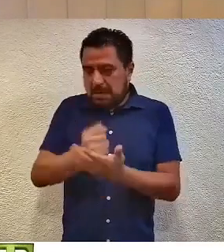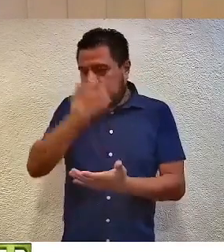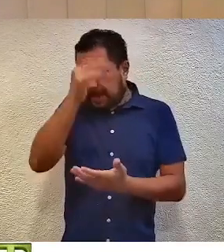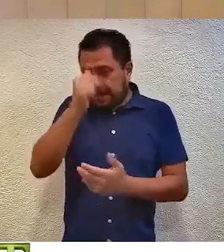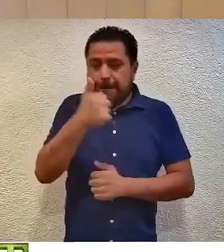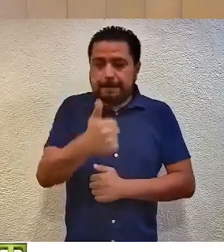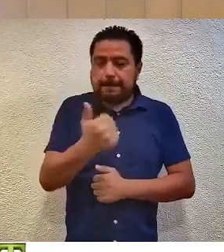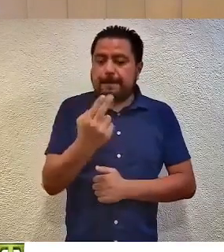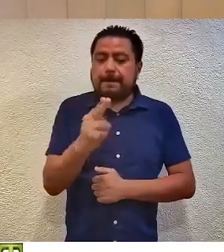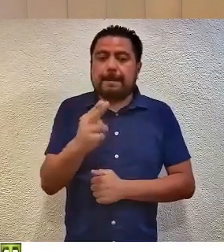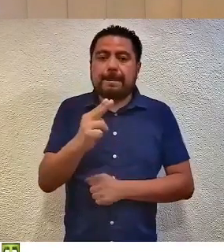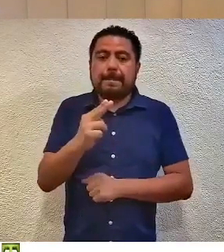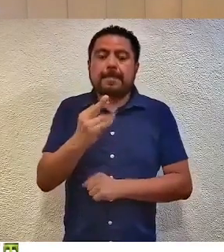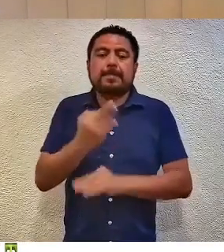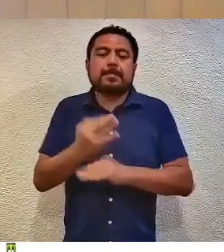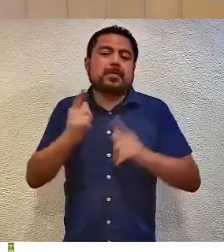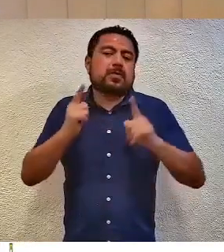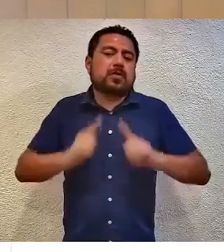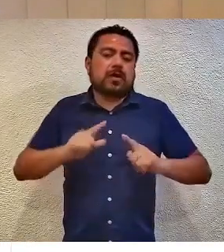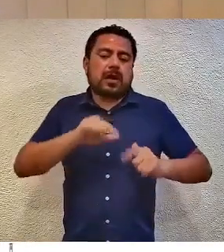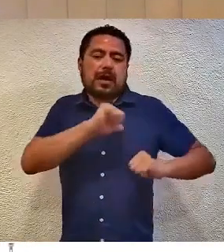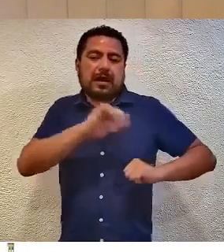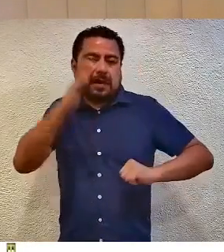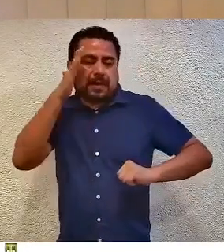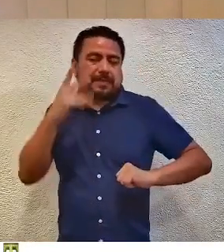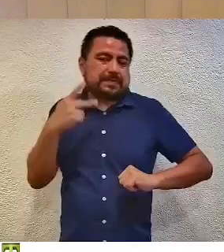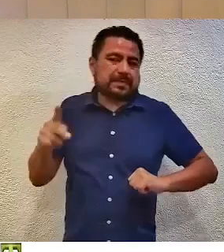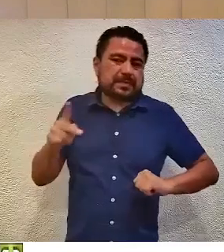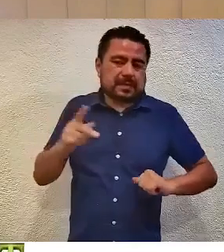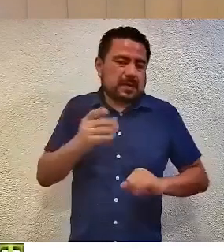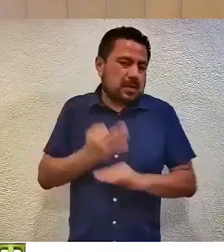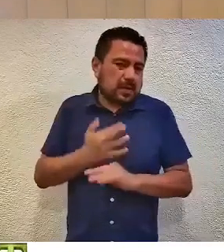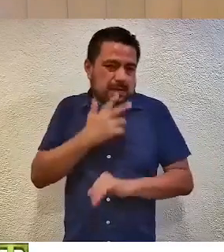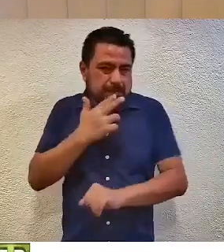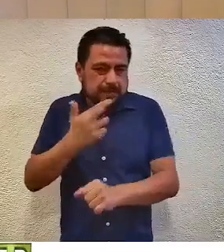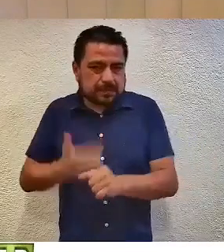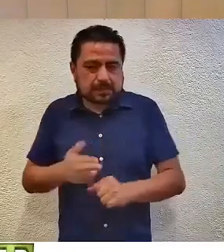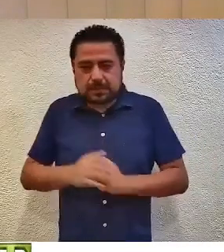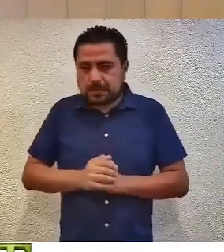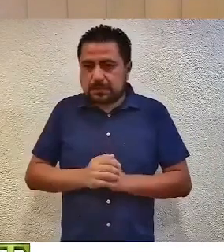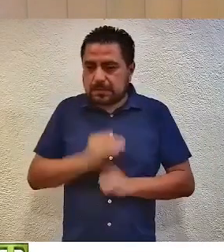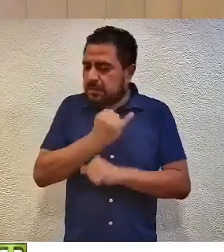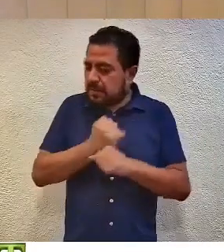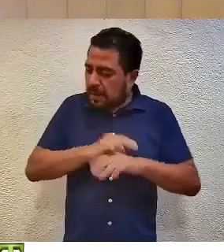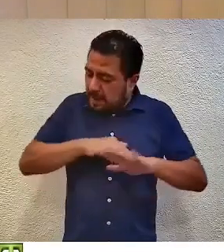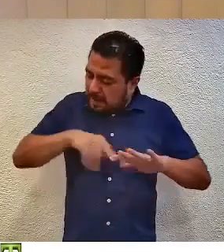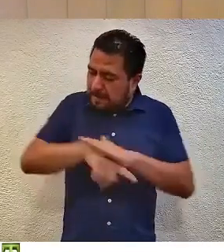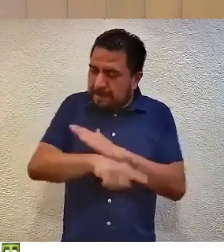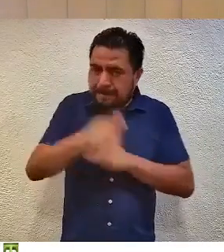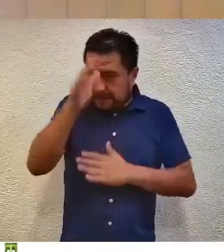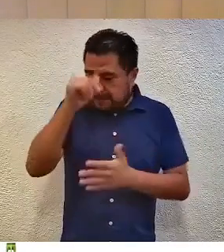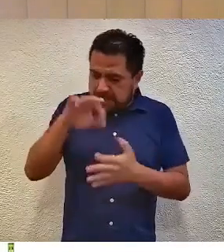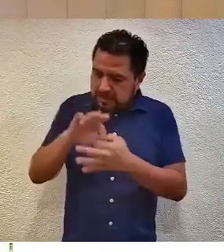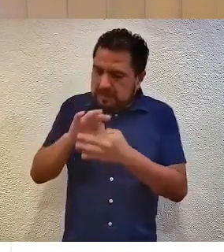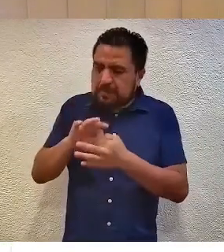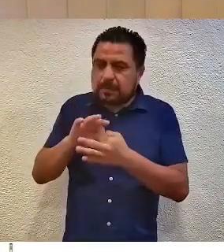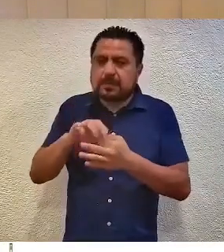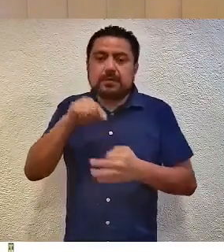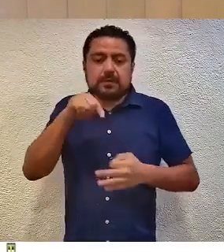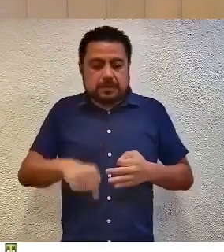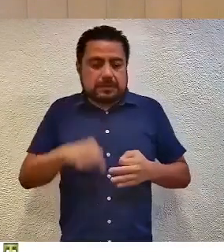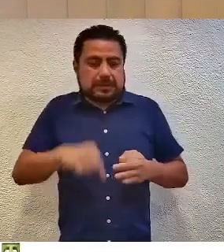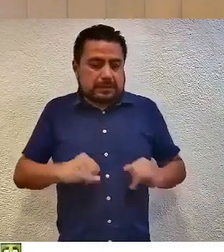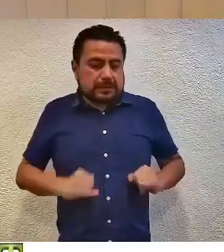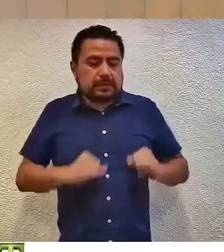noviembre ante la presencia judicial de la ponencia respectiva. Hecho lo anterior, de un análisis integral del convenio en estudio, este órgano